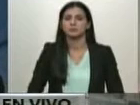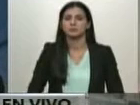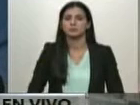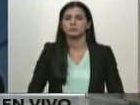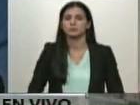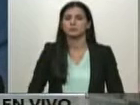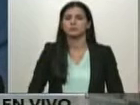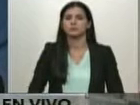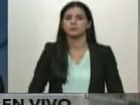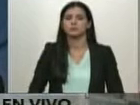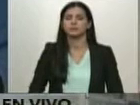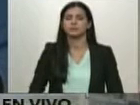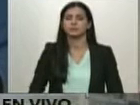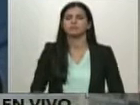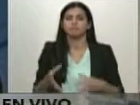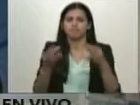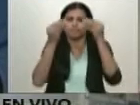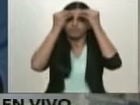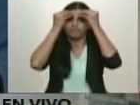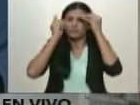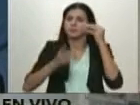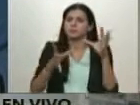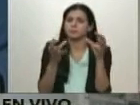no sé, de una visión